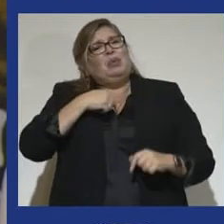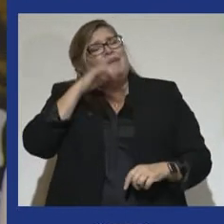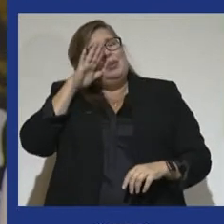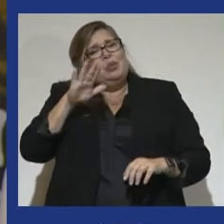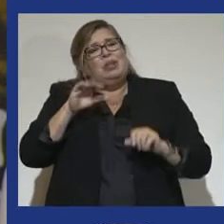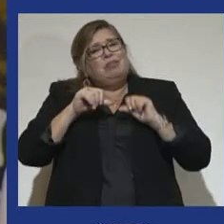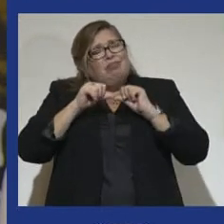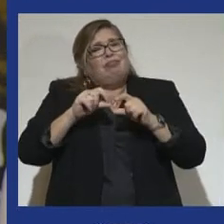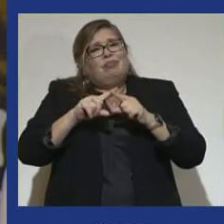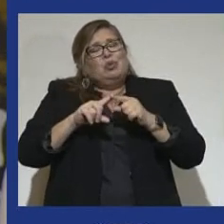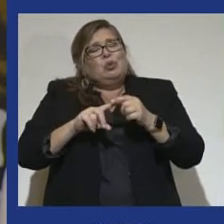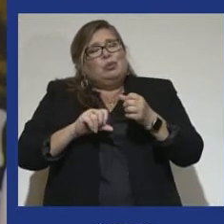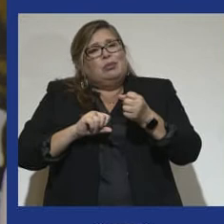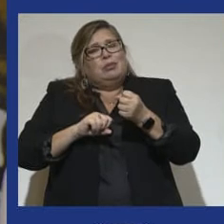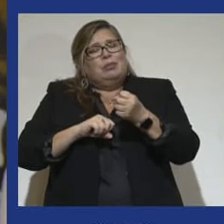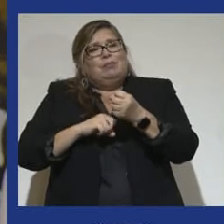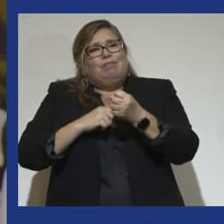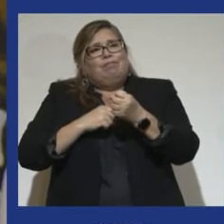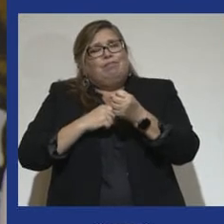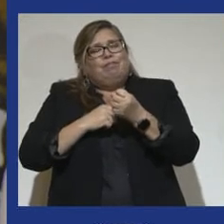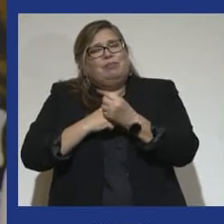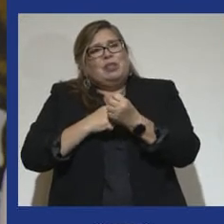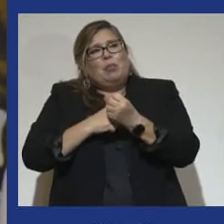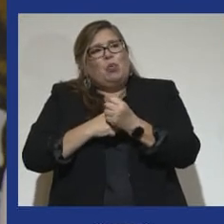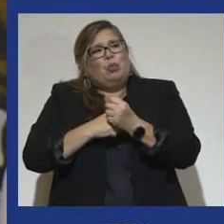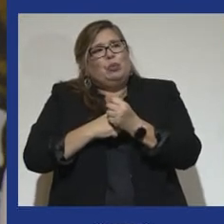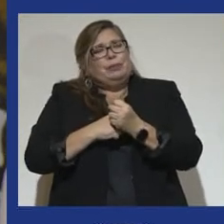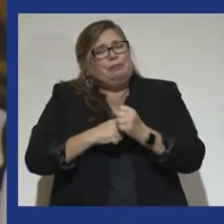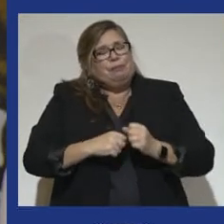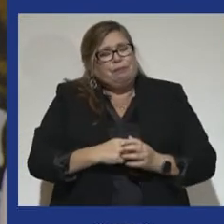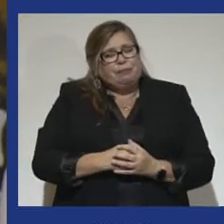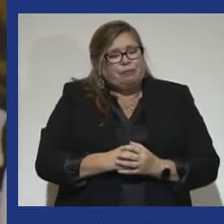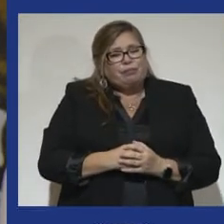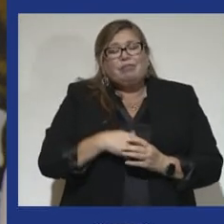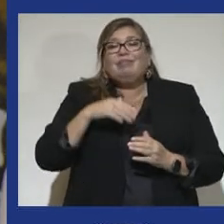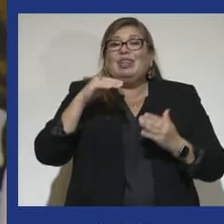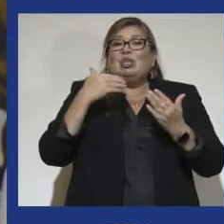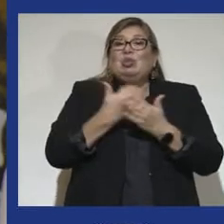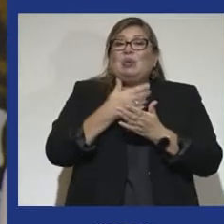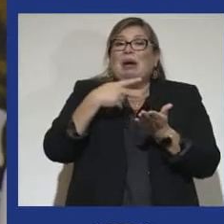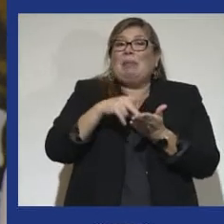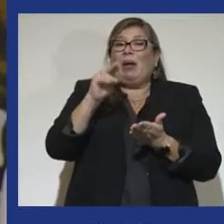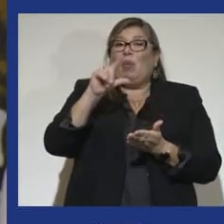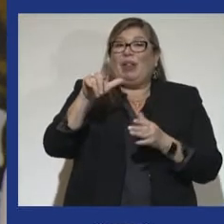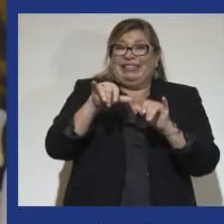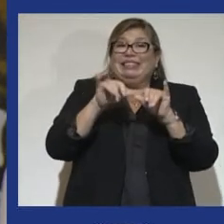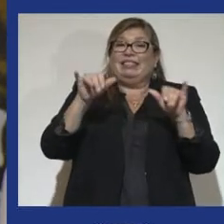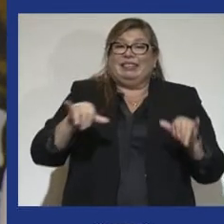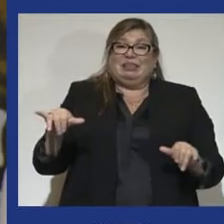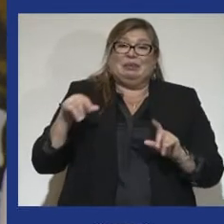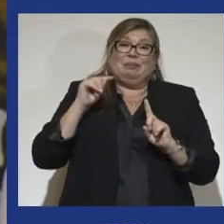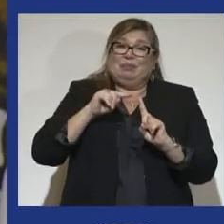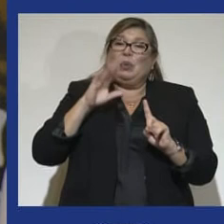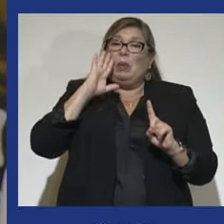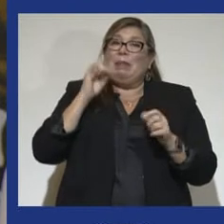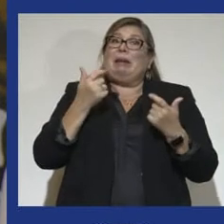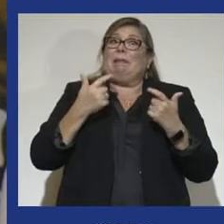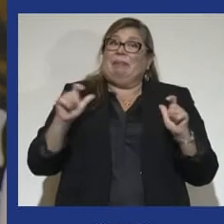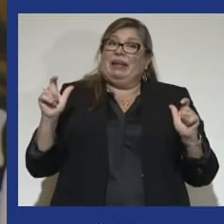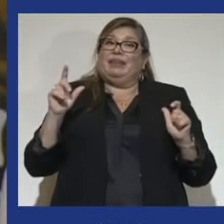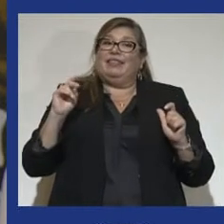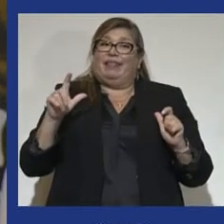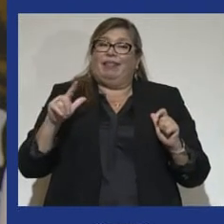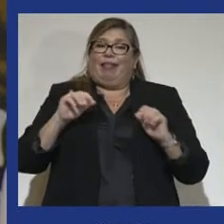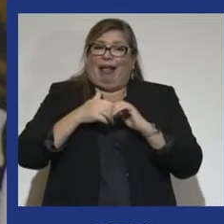de algunos de ellos pero seguimos trabajando para apoyar un nuevo sistema de nómina para el estado